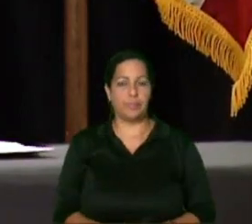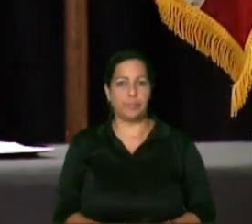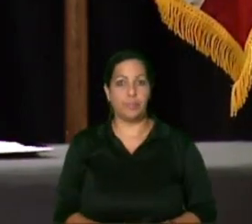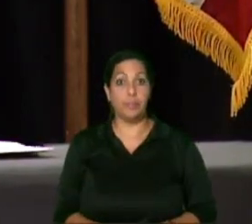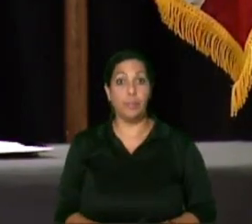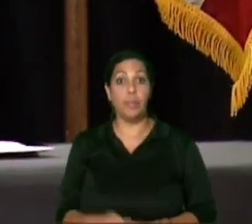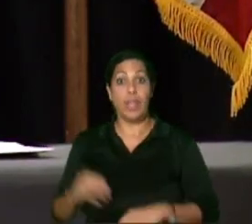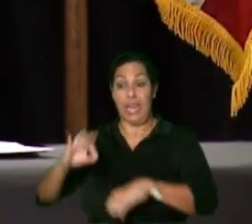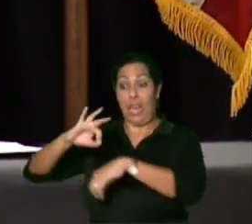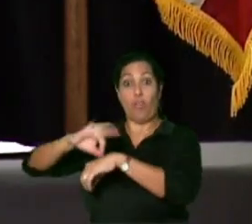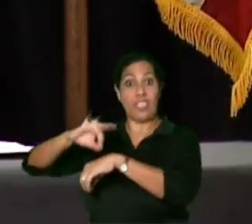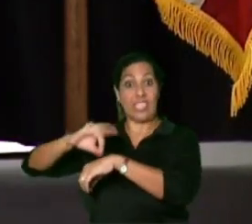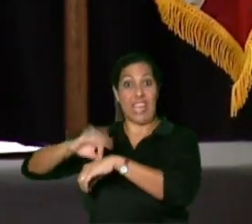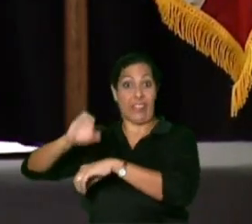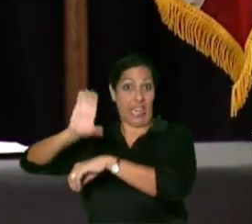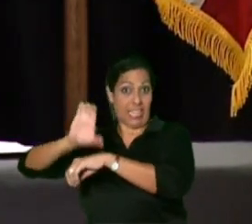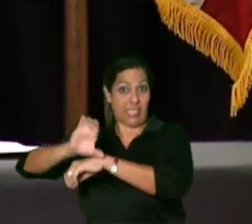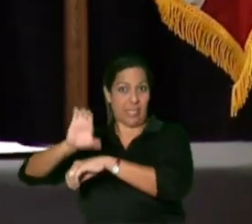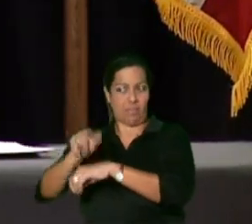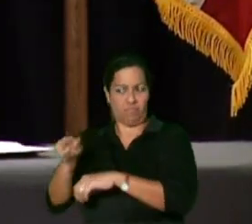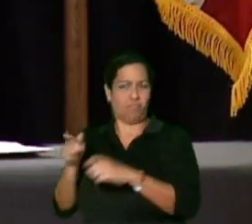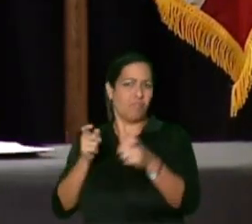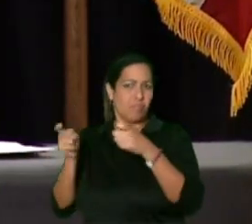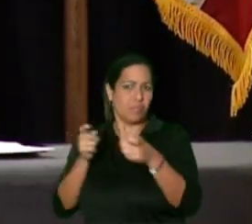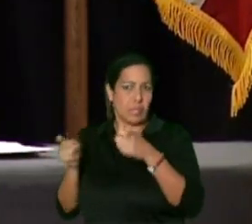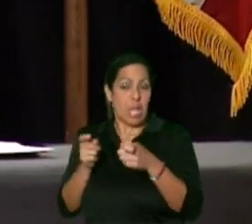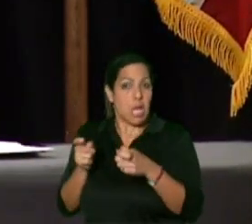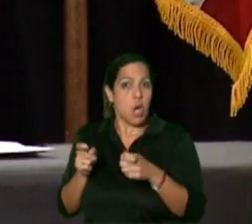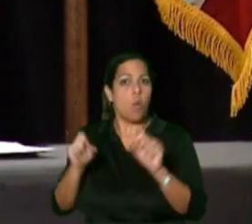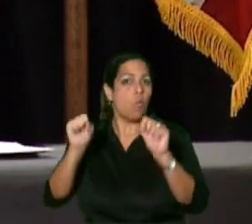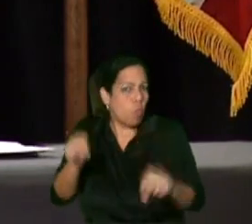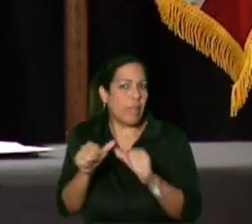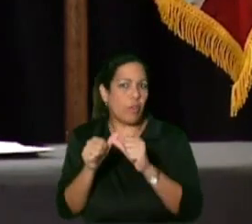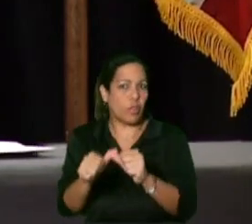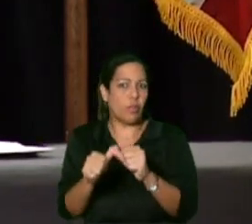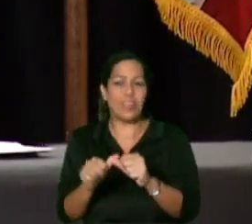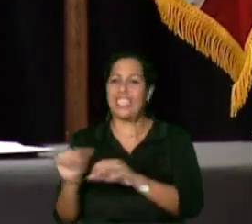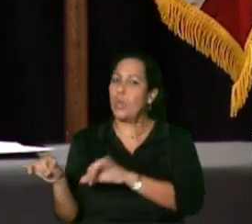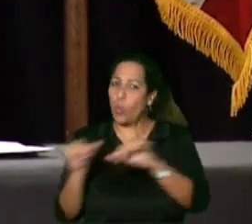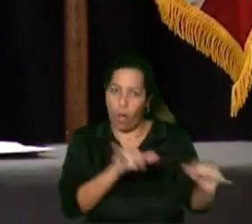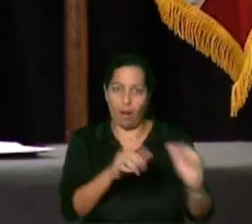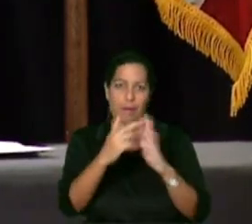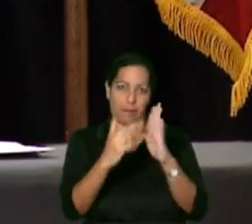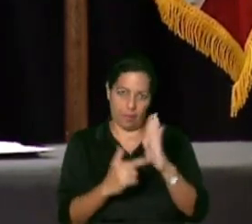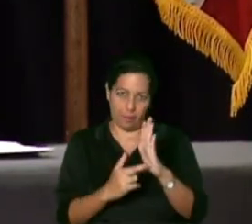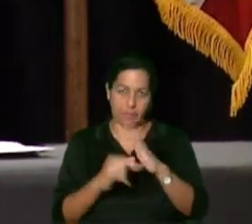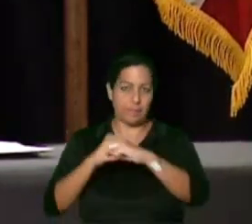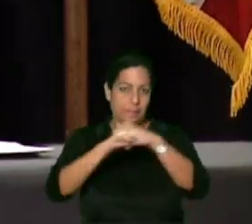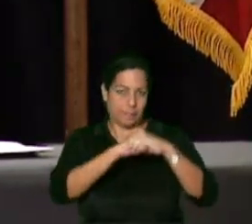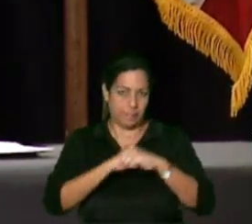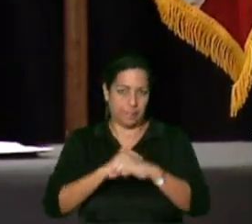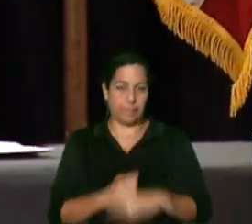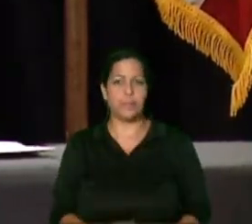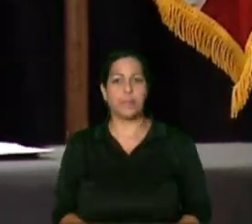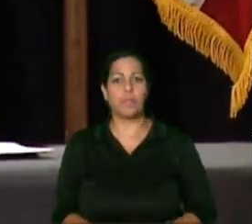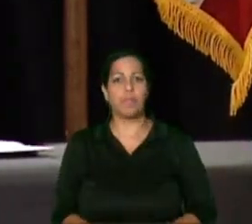lugar. Las oficinas parroquiales o administrativas podrán continuar operando con dichas medidas.